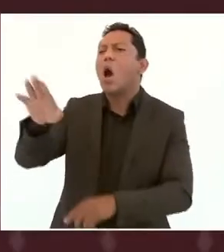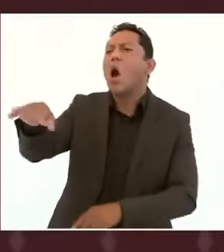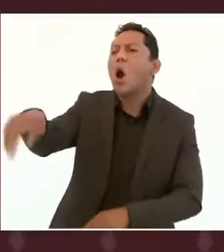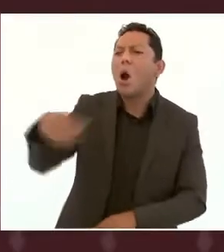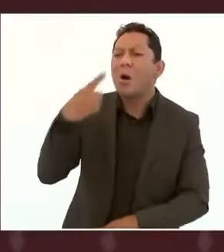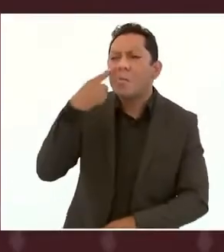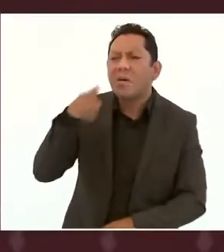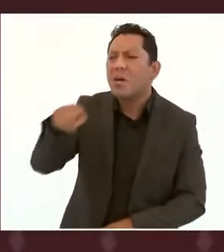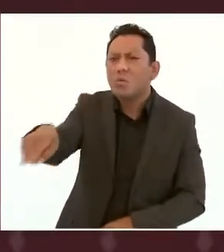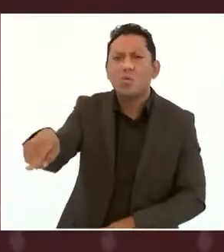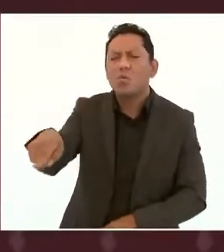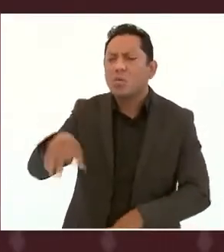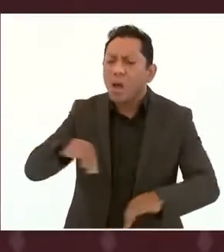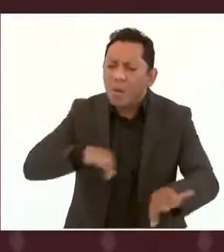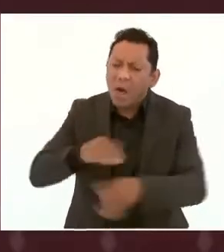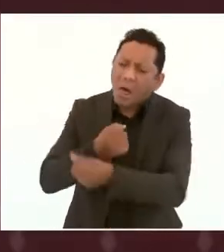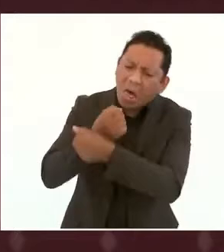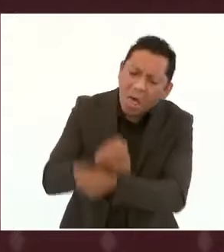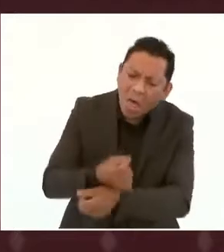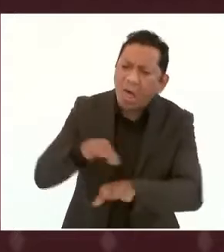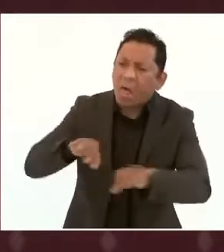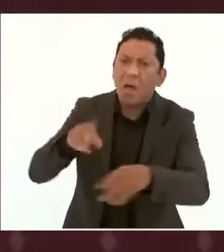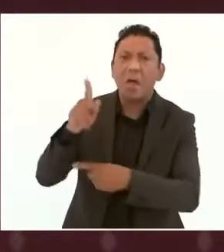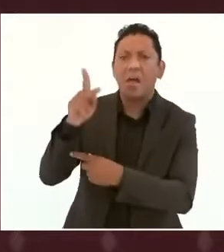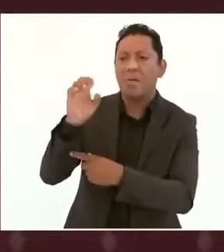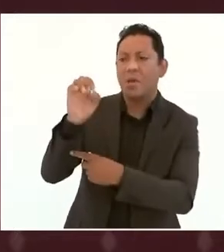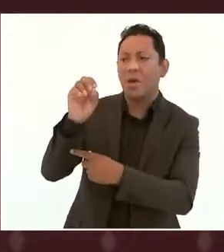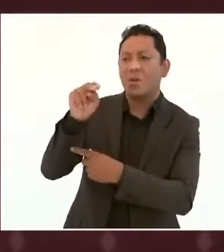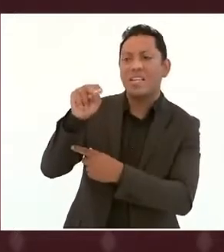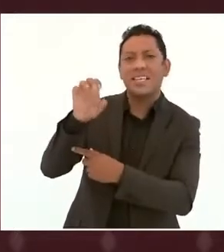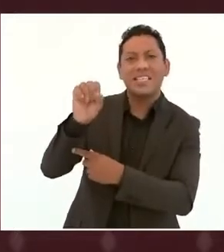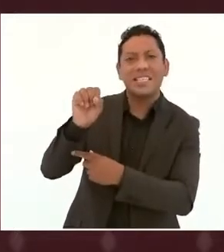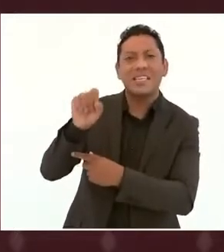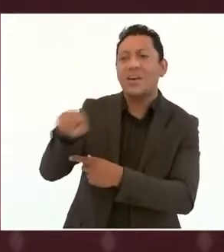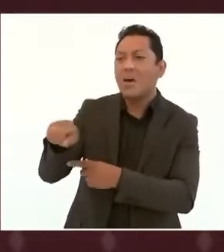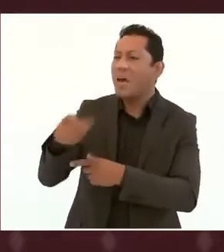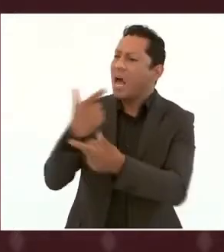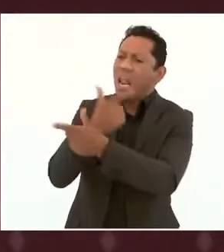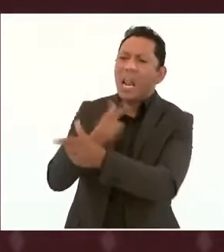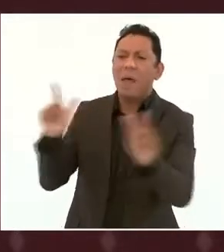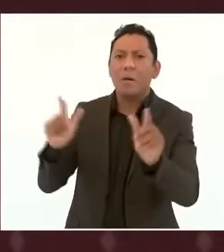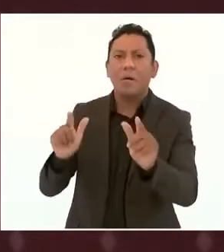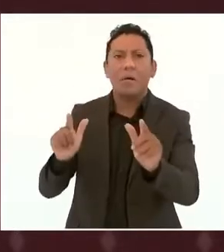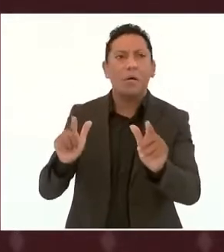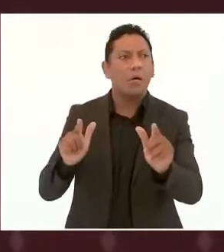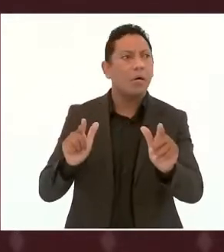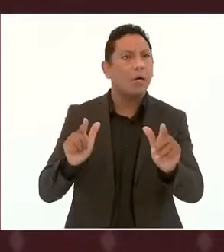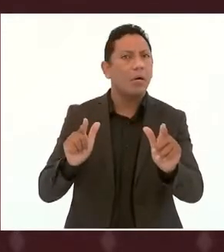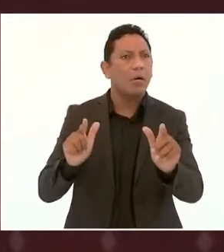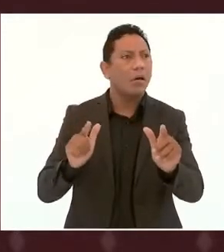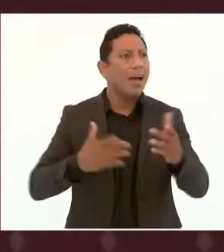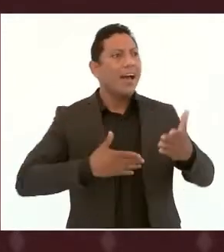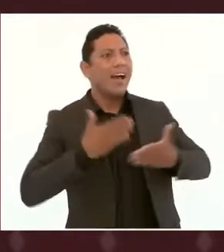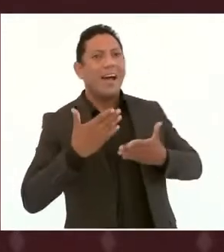que ya eran libres, los peones, en vez de alegrarse, se ponían a llorar,